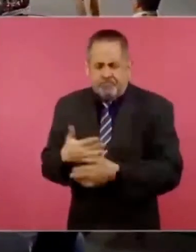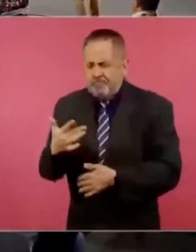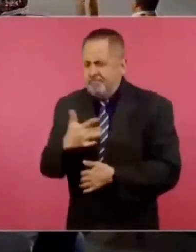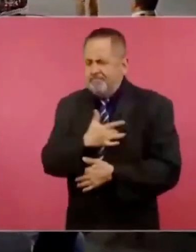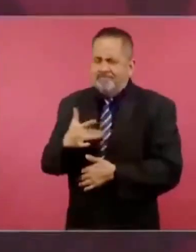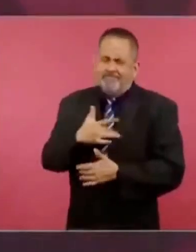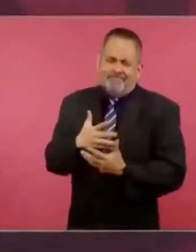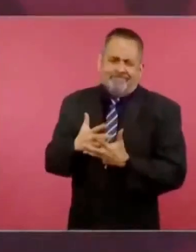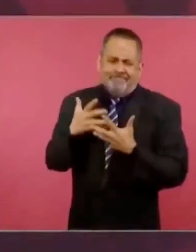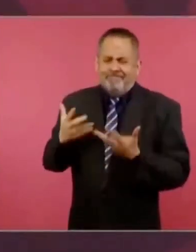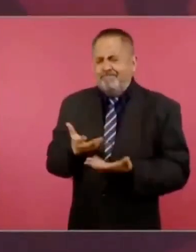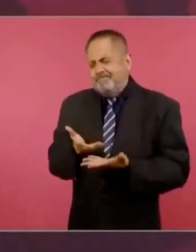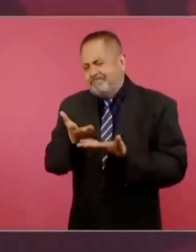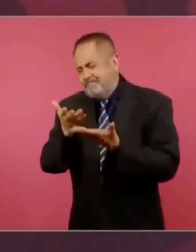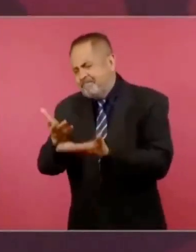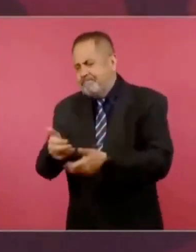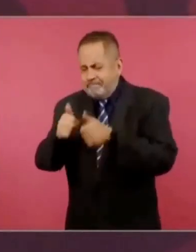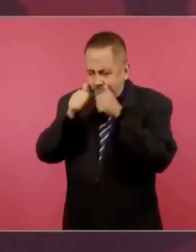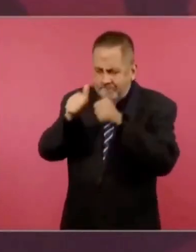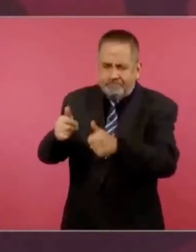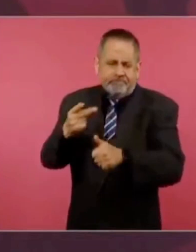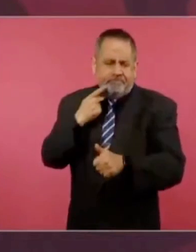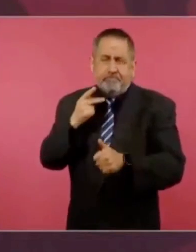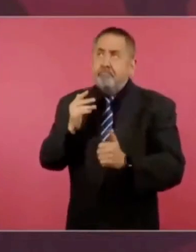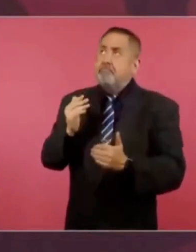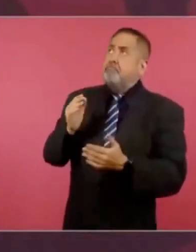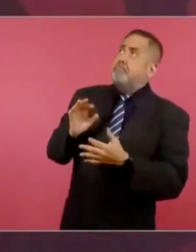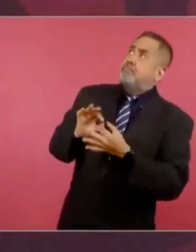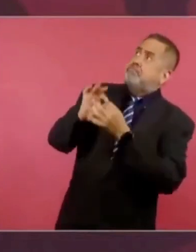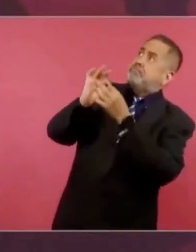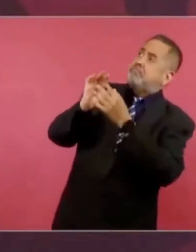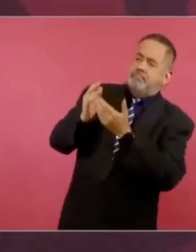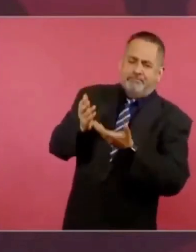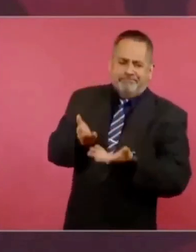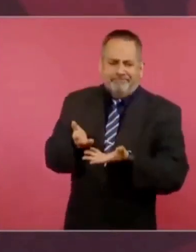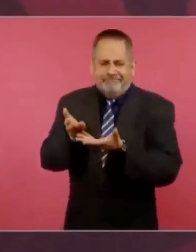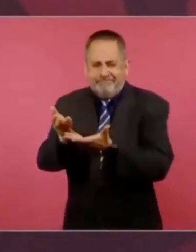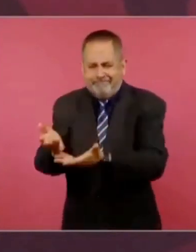alta jerarquía espiritual.